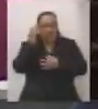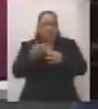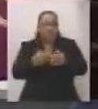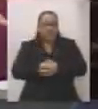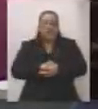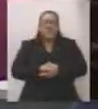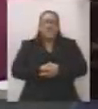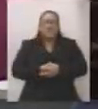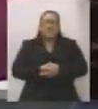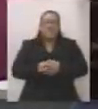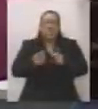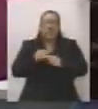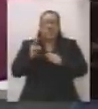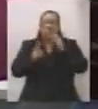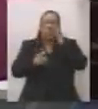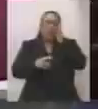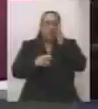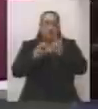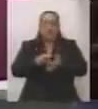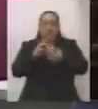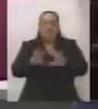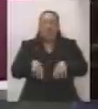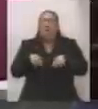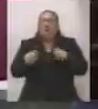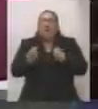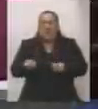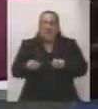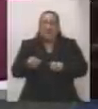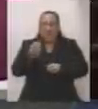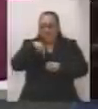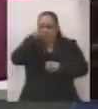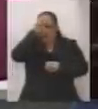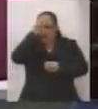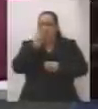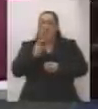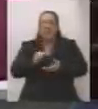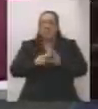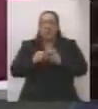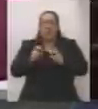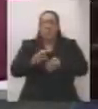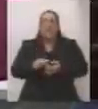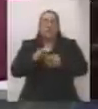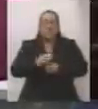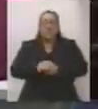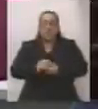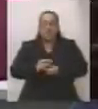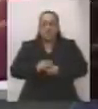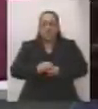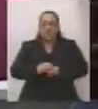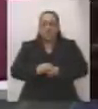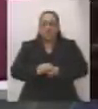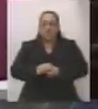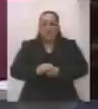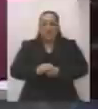mencionaron los profesores, exactamente por qué el Perú ha sido un caso excepcional al respecto, y